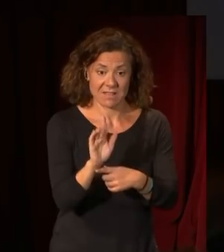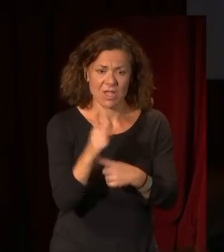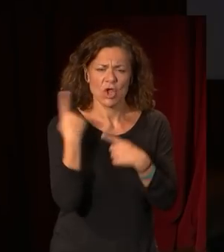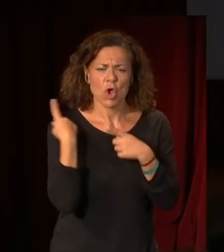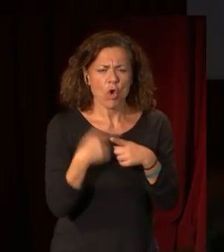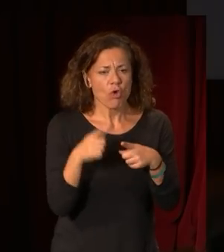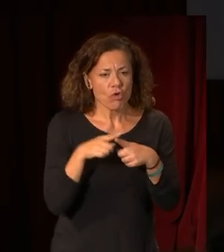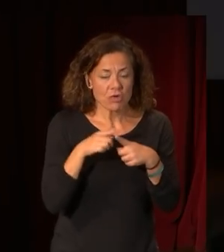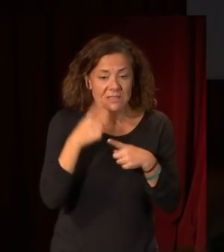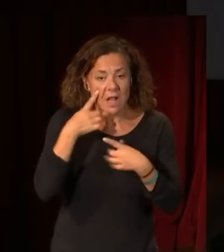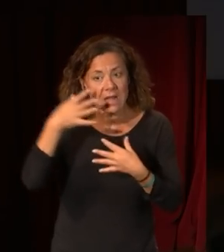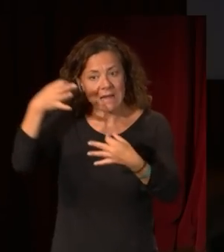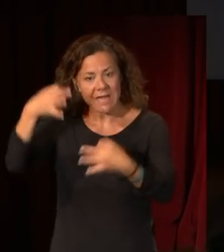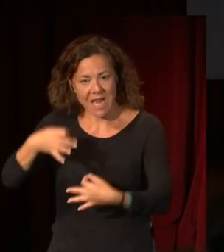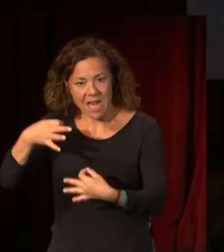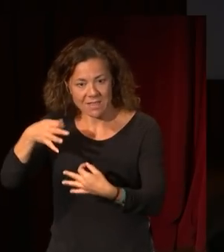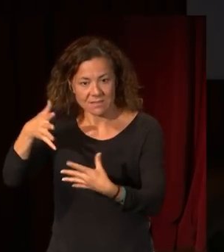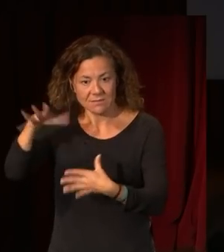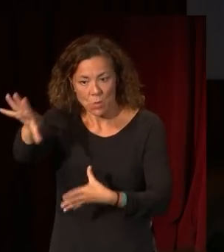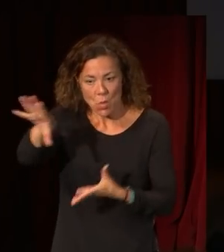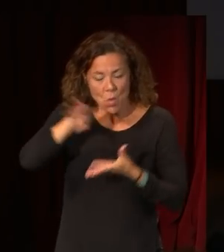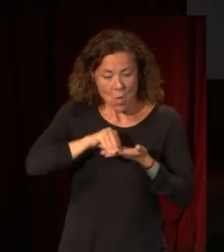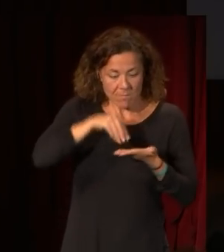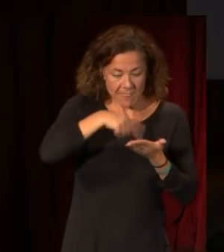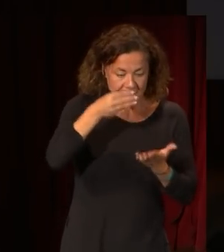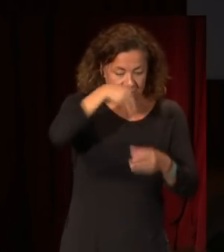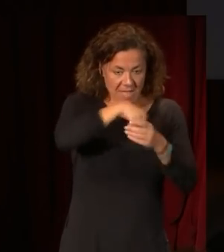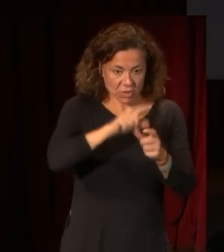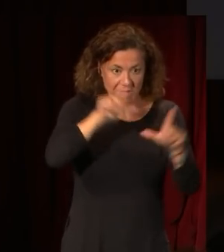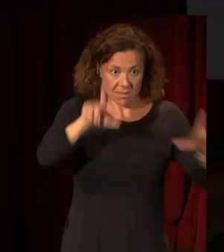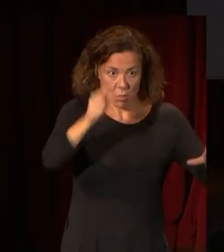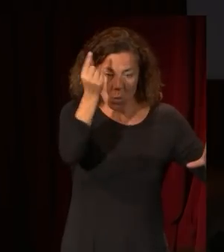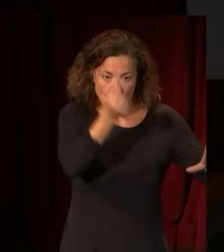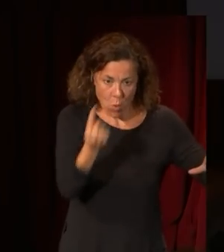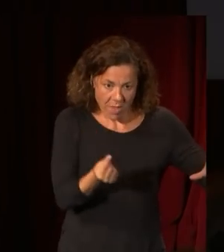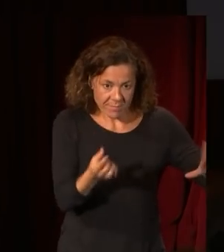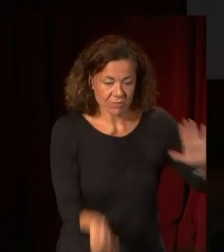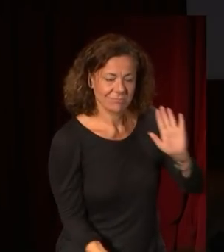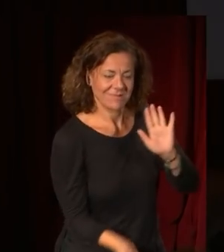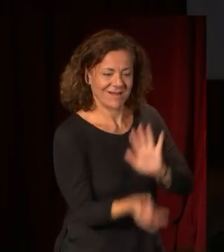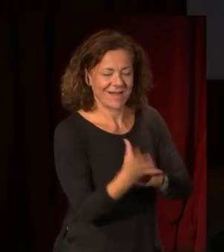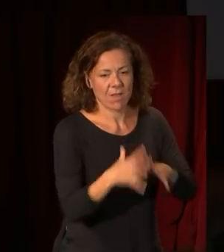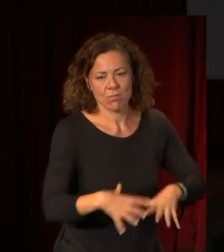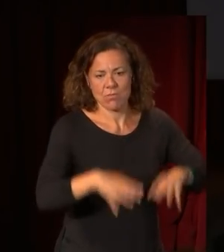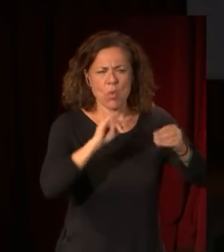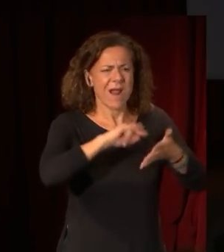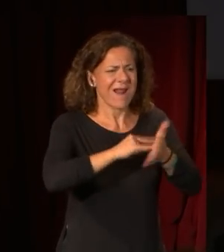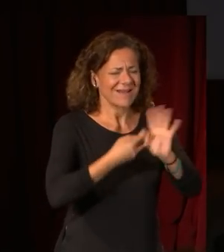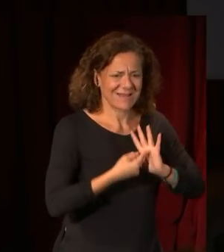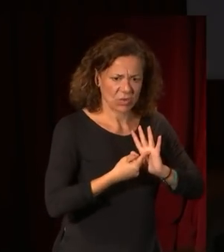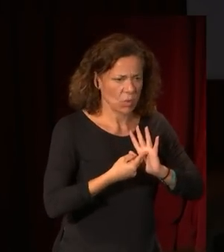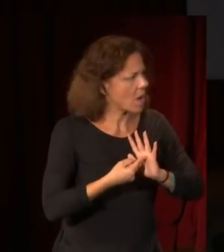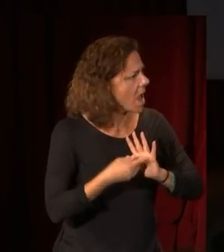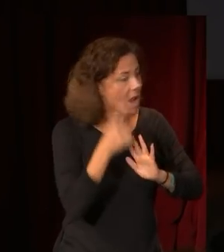extraídos de la realidad pero creando una realidad nueva el propio santuario de montserrat una arquitectura que no